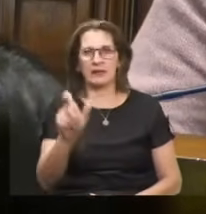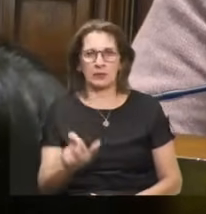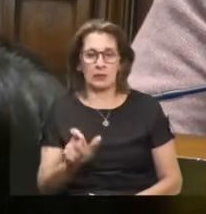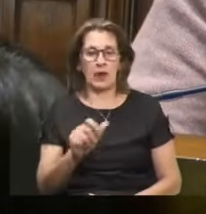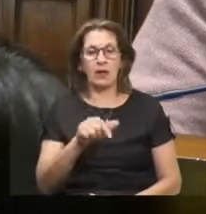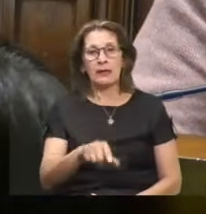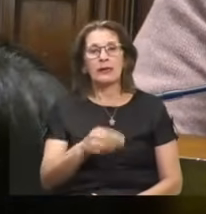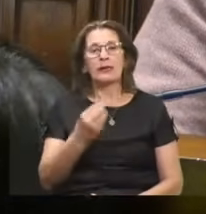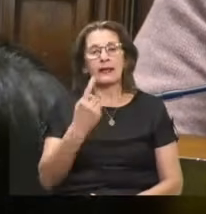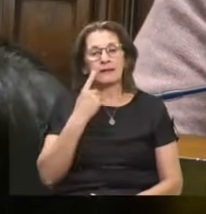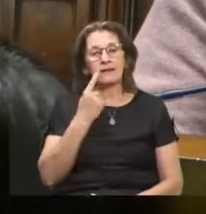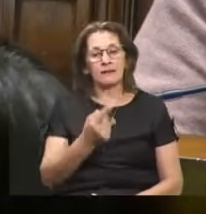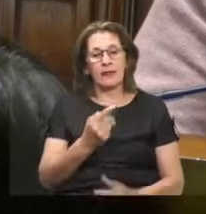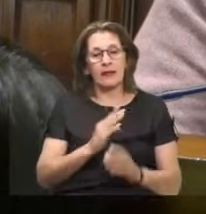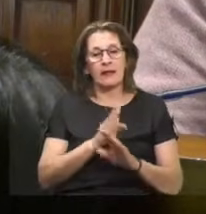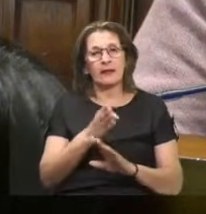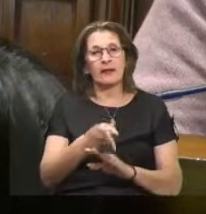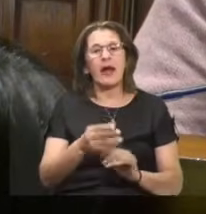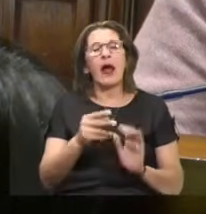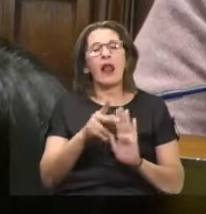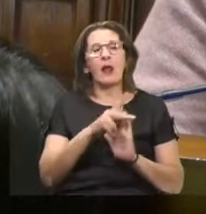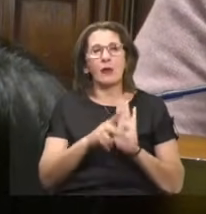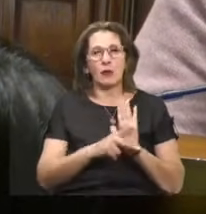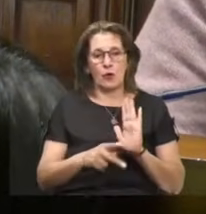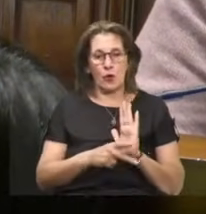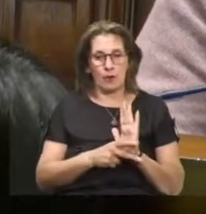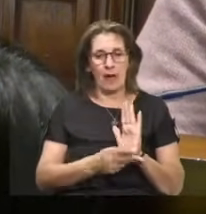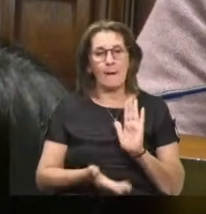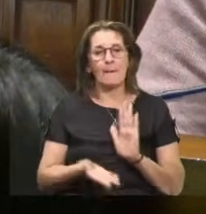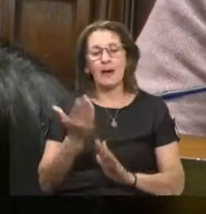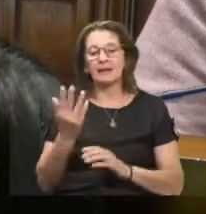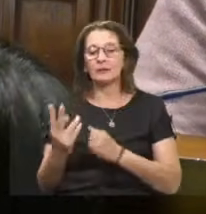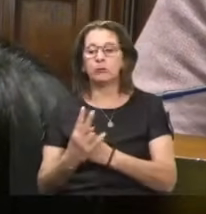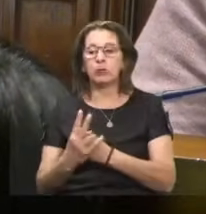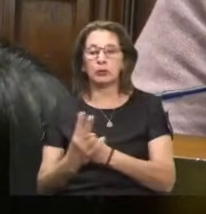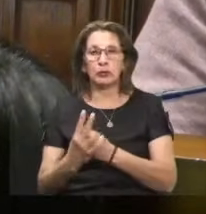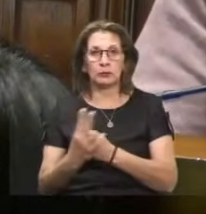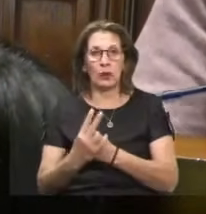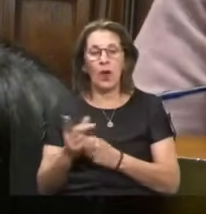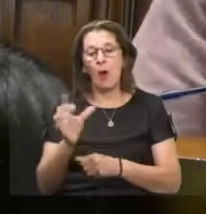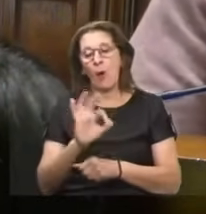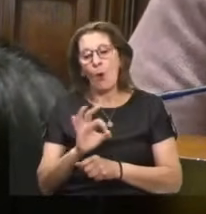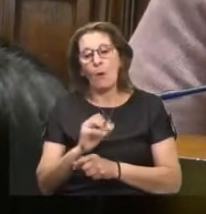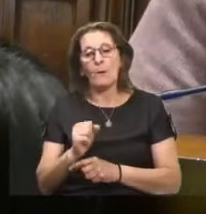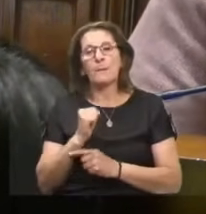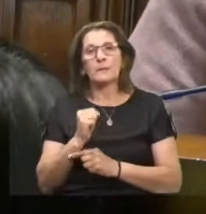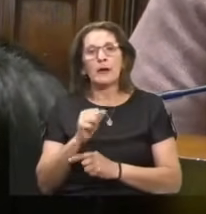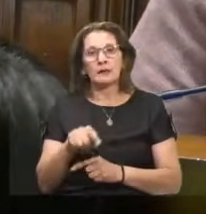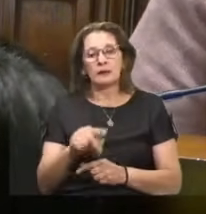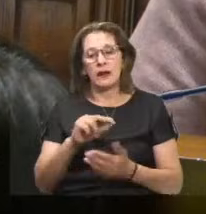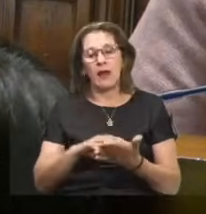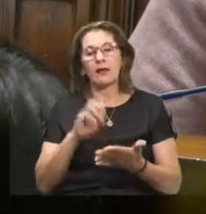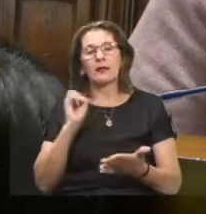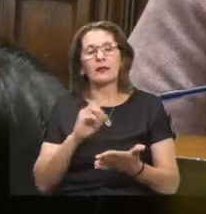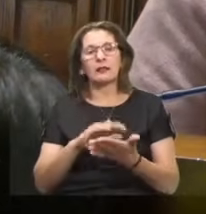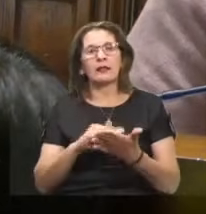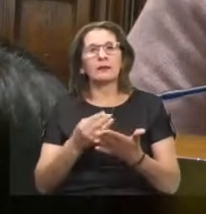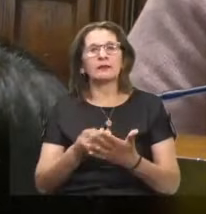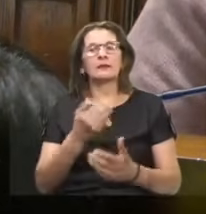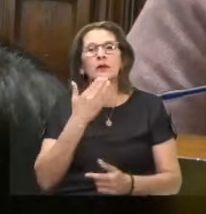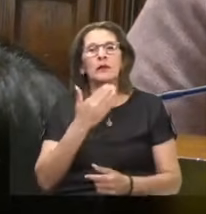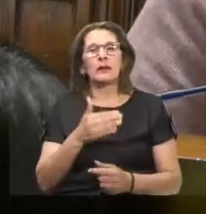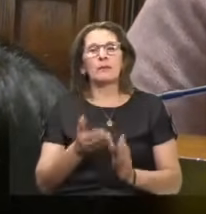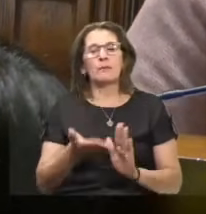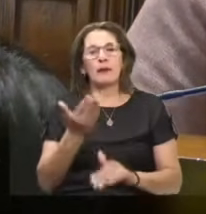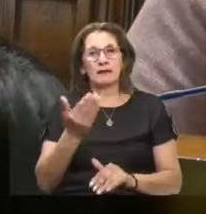finalidad acudir a la norma más protectora y o preferir la interpretación de mayor alcance